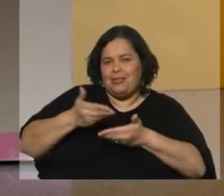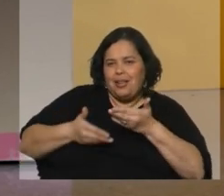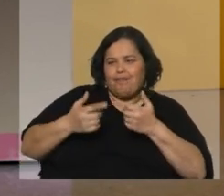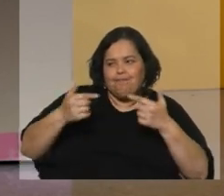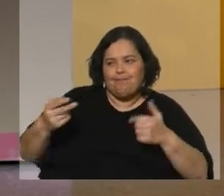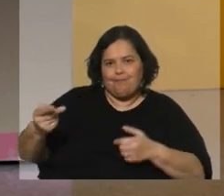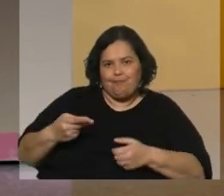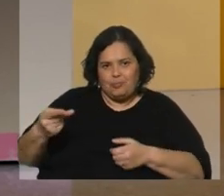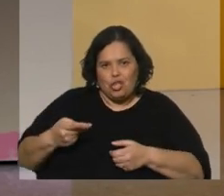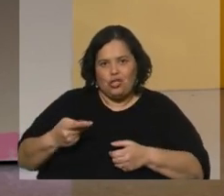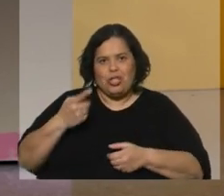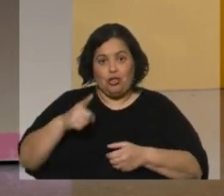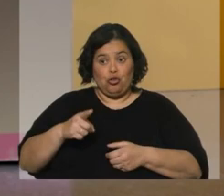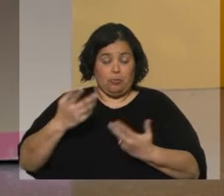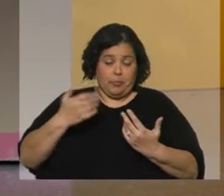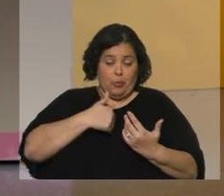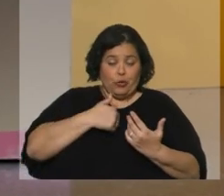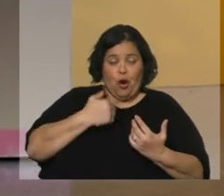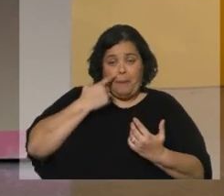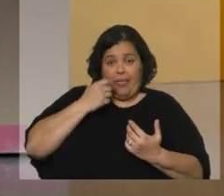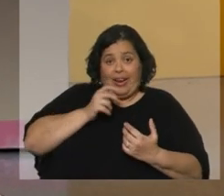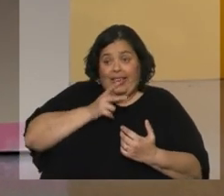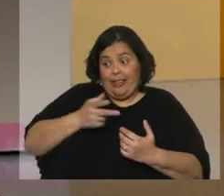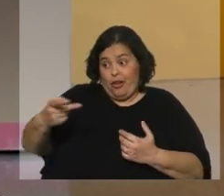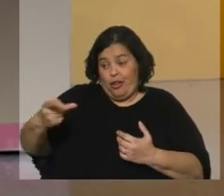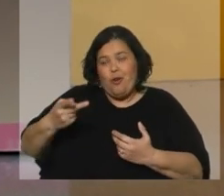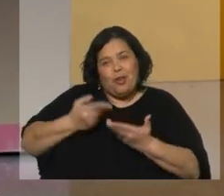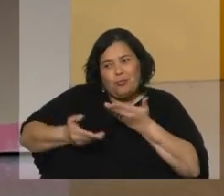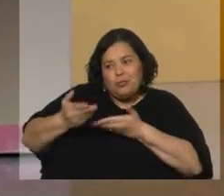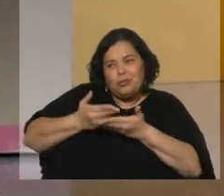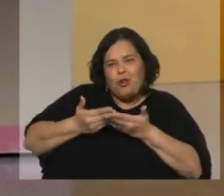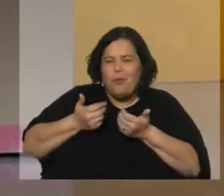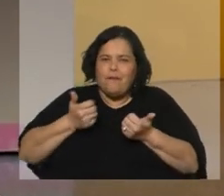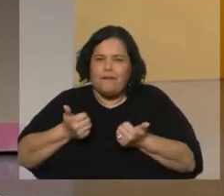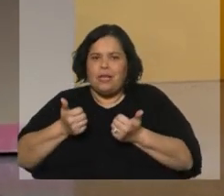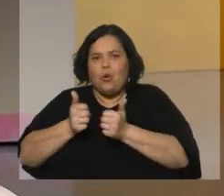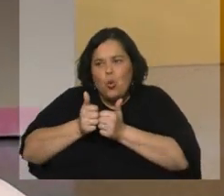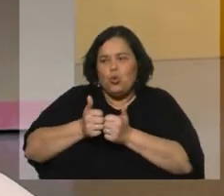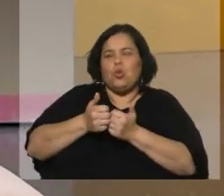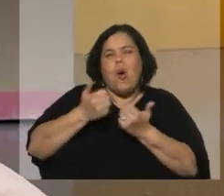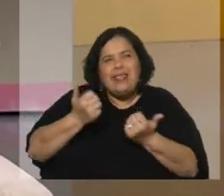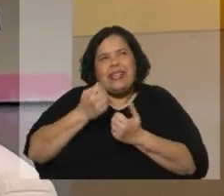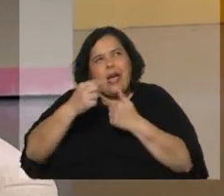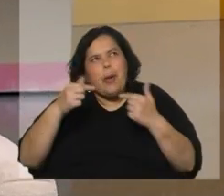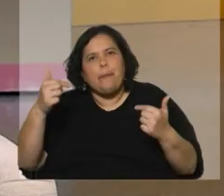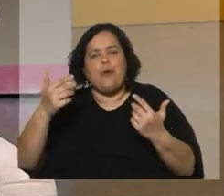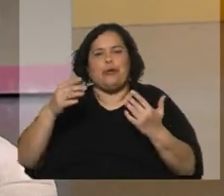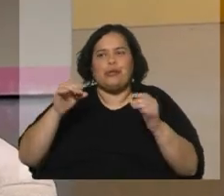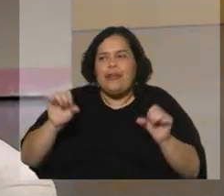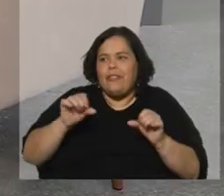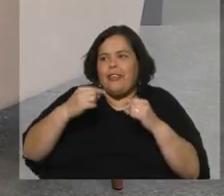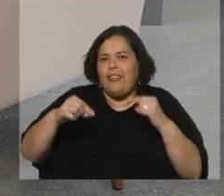obviamente dentro de los roles de padre e hijo encontramos cosas que que de yunta viste de Bueno estamos juntos hacemos esto y hacemos